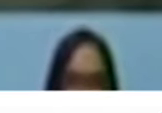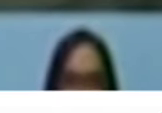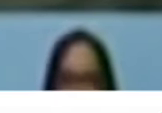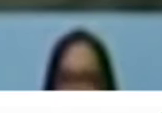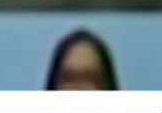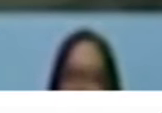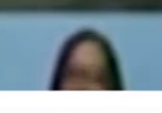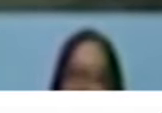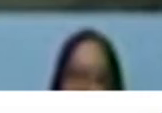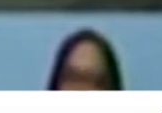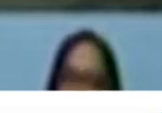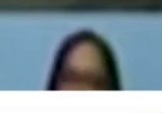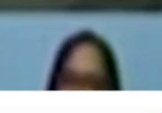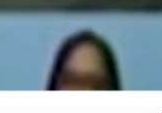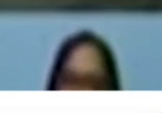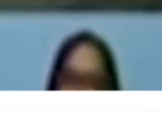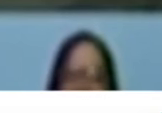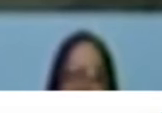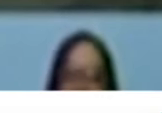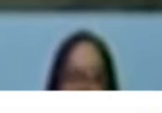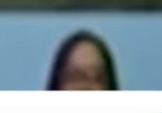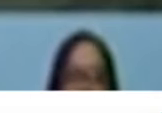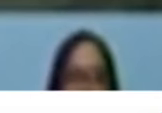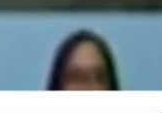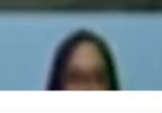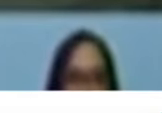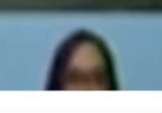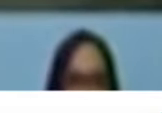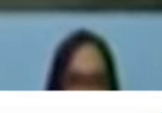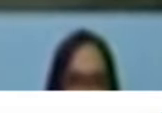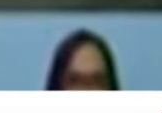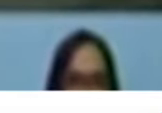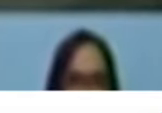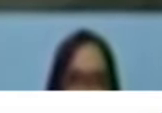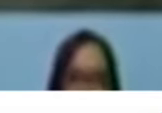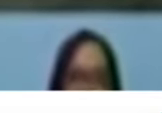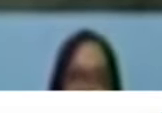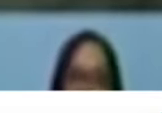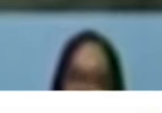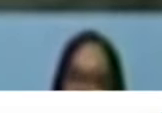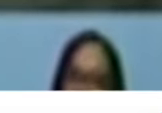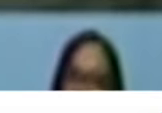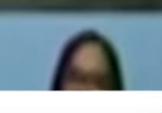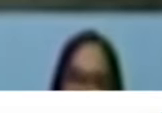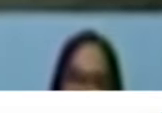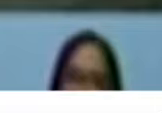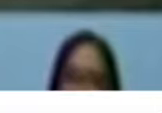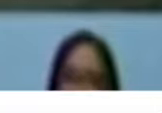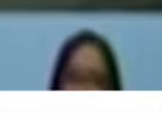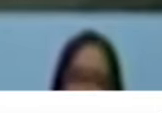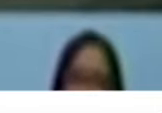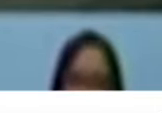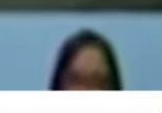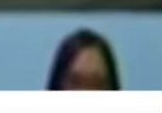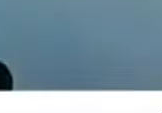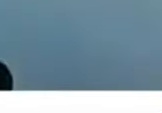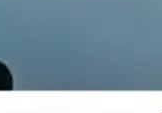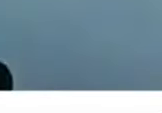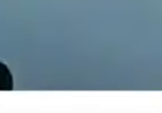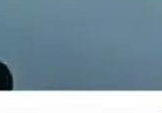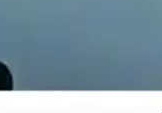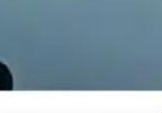amedrentan a los funcionarios públicos que han sacado sus ridículas sanciones no debe